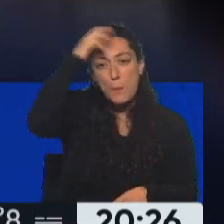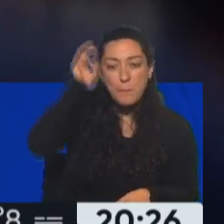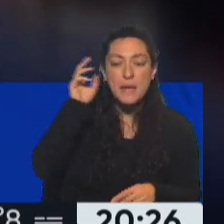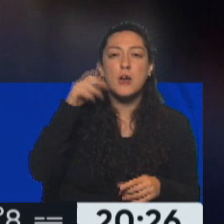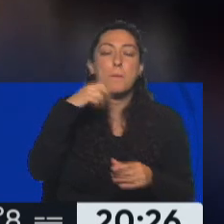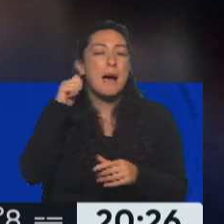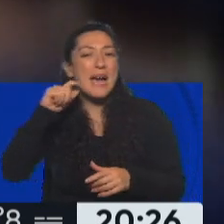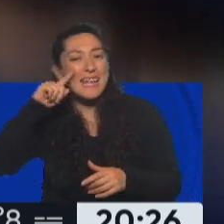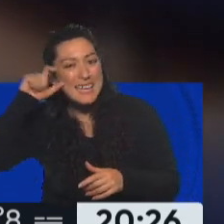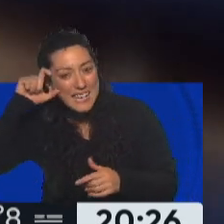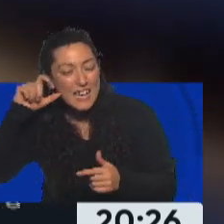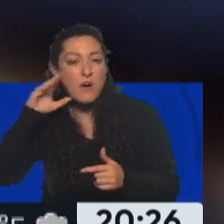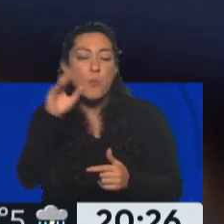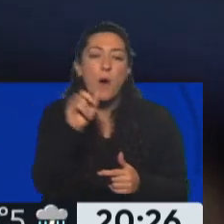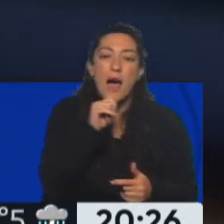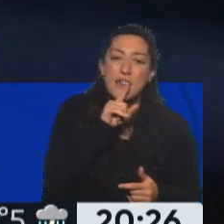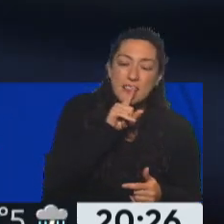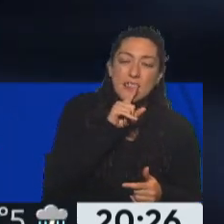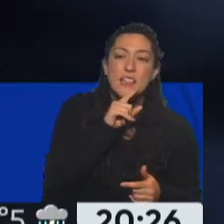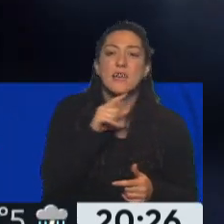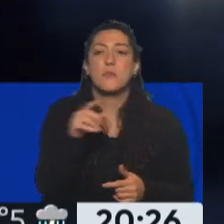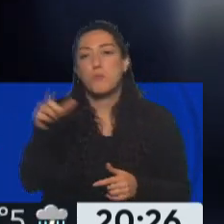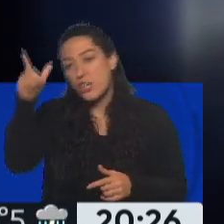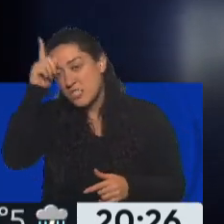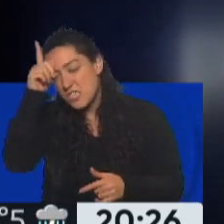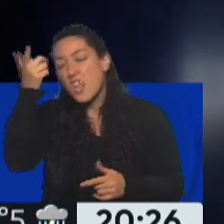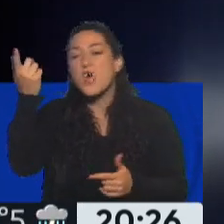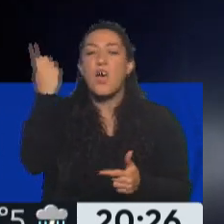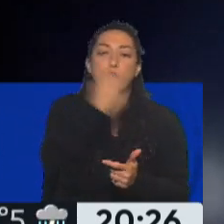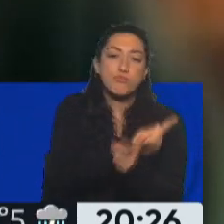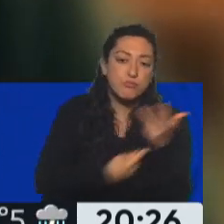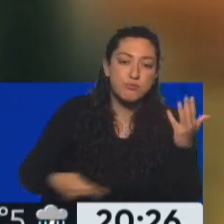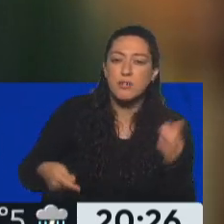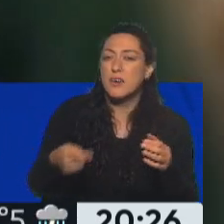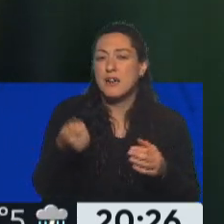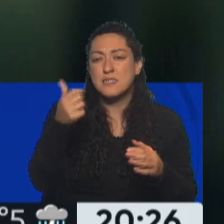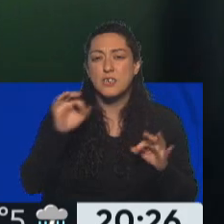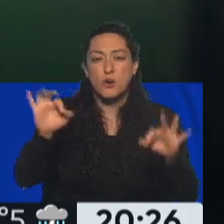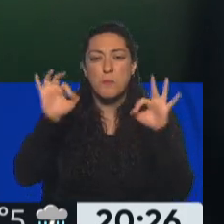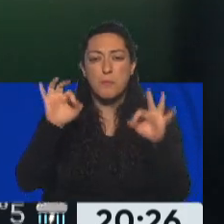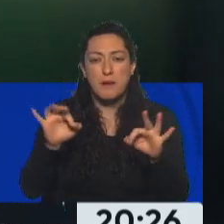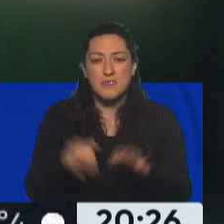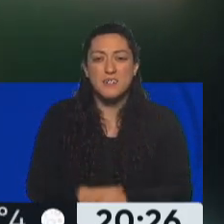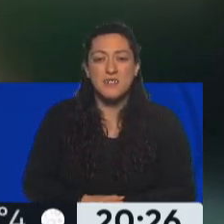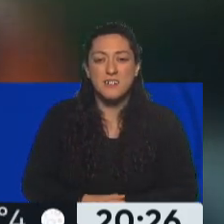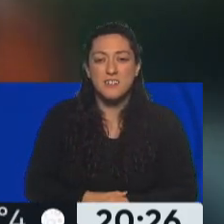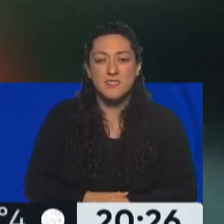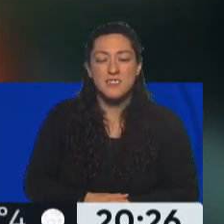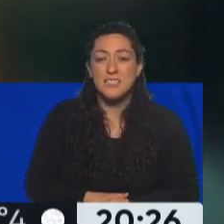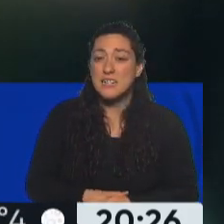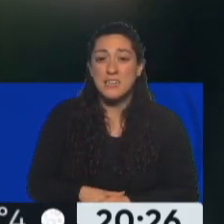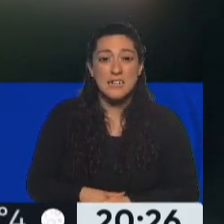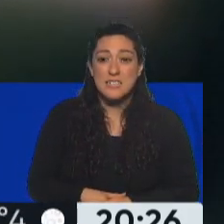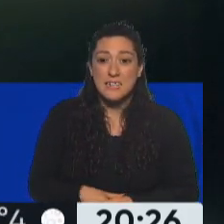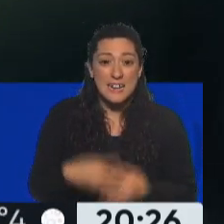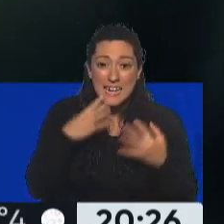Marsh Lisa está el jefe gorgori a todos AC a casi todos han representado con Inteligencia artificial tan tan real